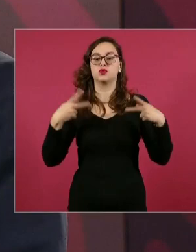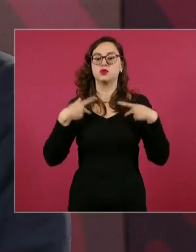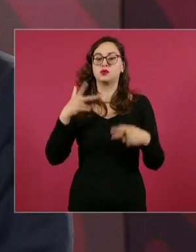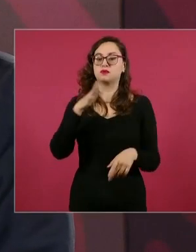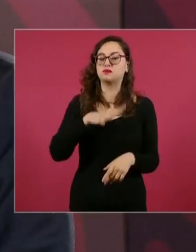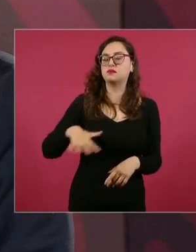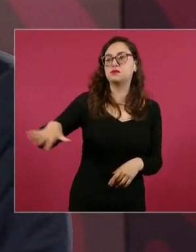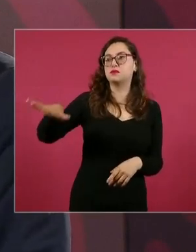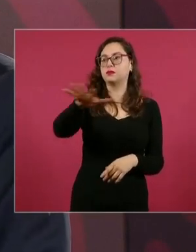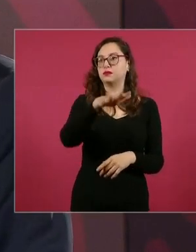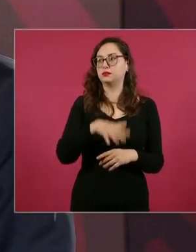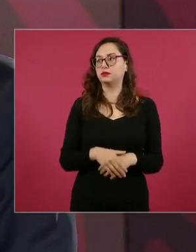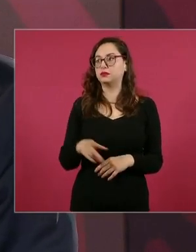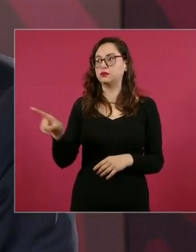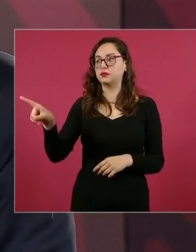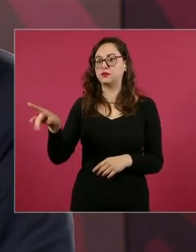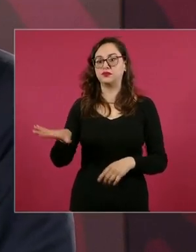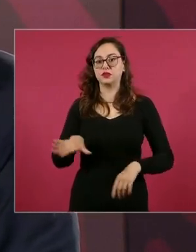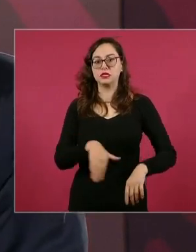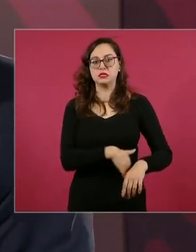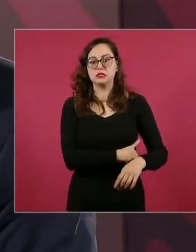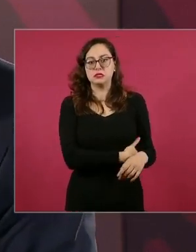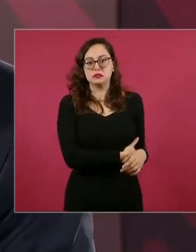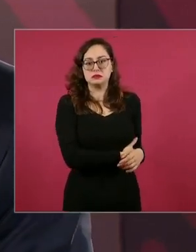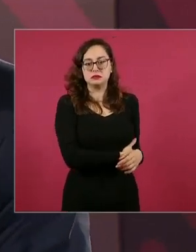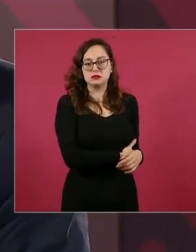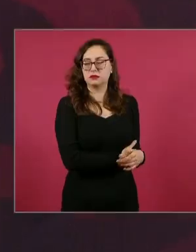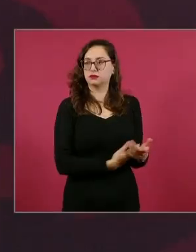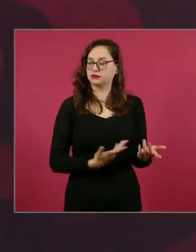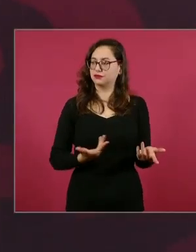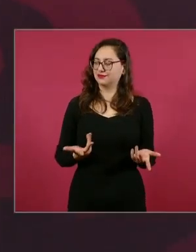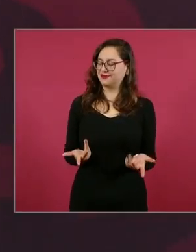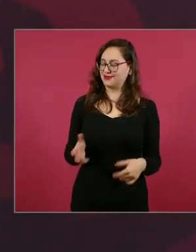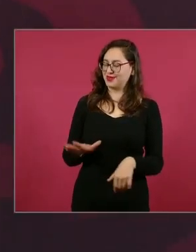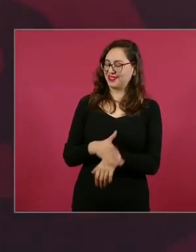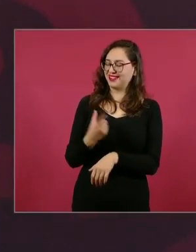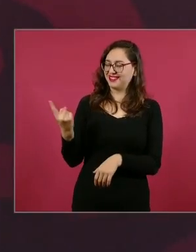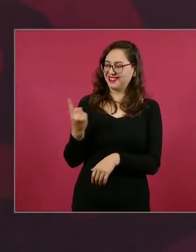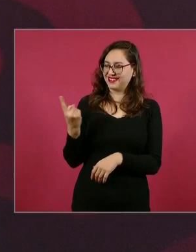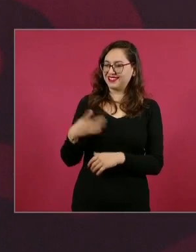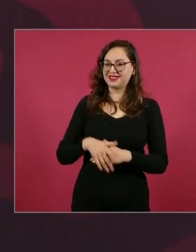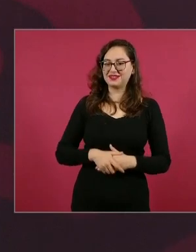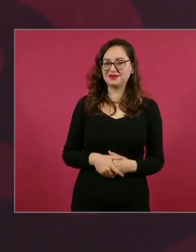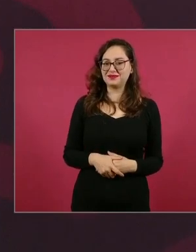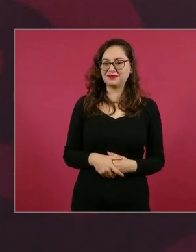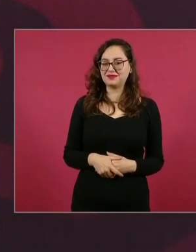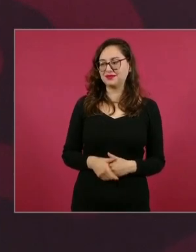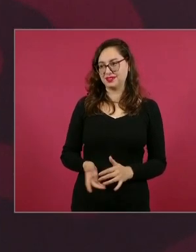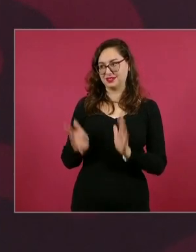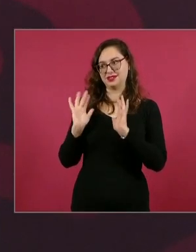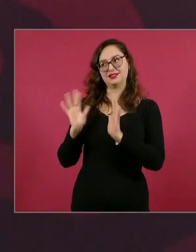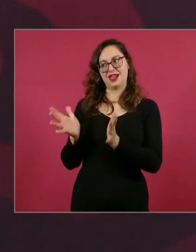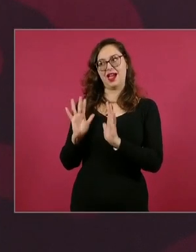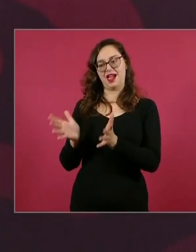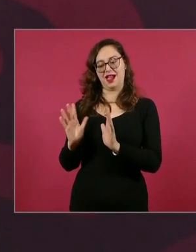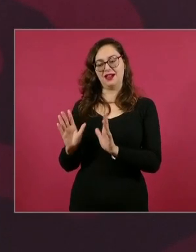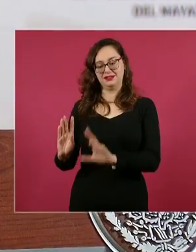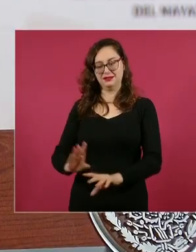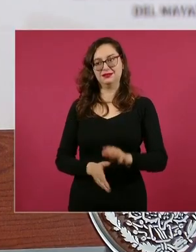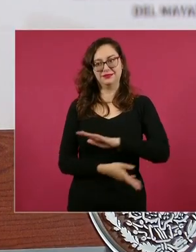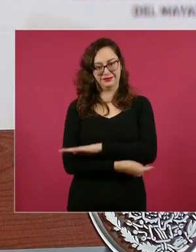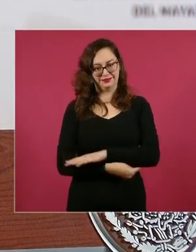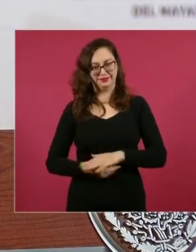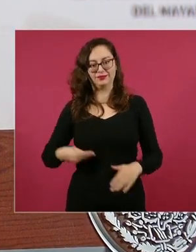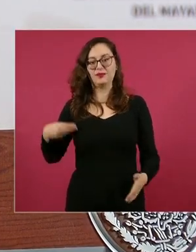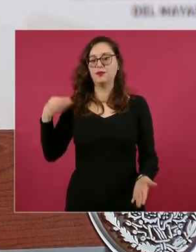Eh entonces que ya libere ese asunto